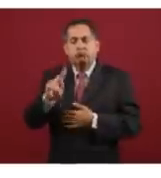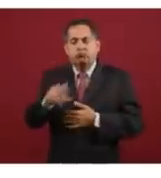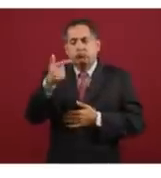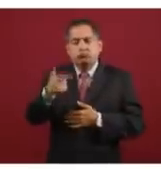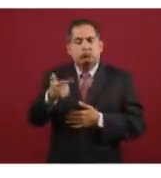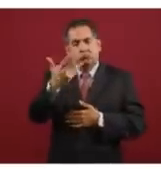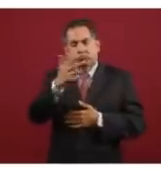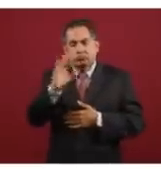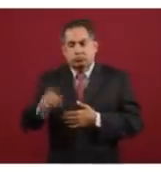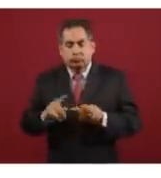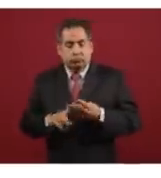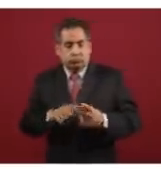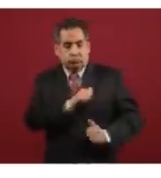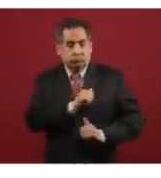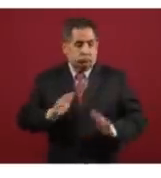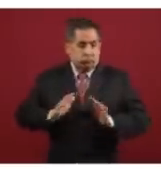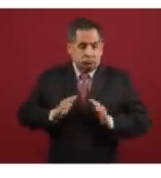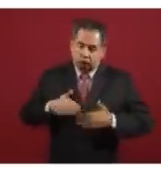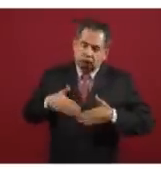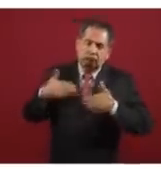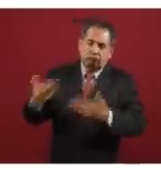86.5%, el Ejército del